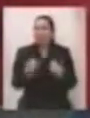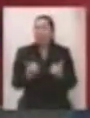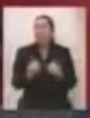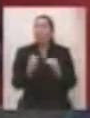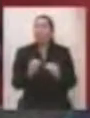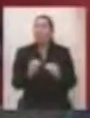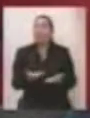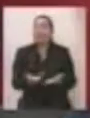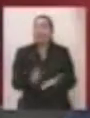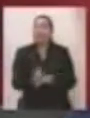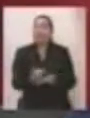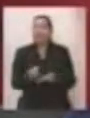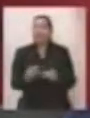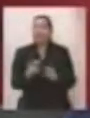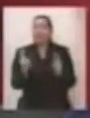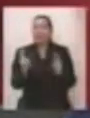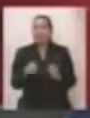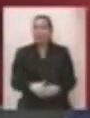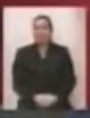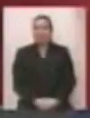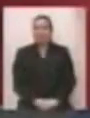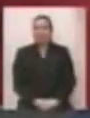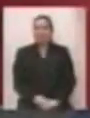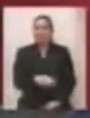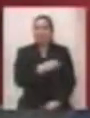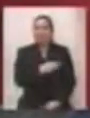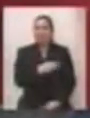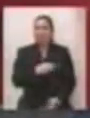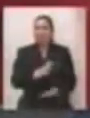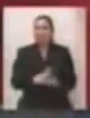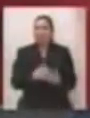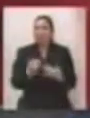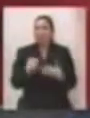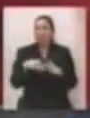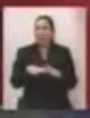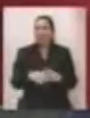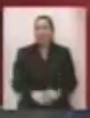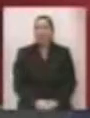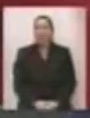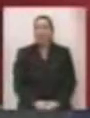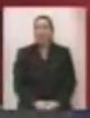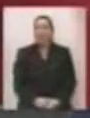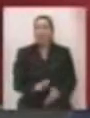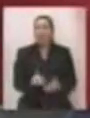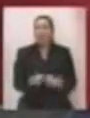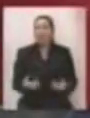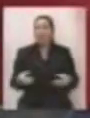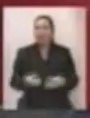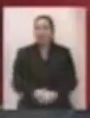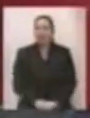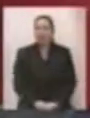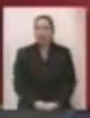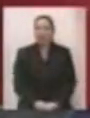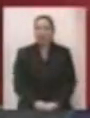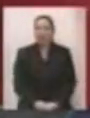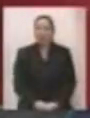es la propuesta del sector de educación en relación al tema? Entonces el Ministerio de Educación tiene que estar involucrado dentro de tal comisión. Y